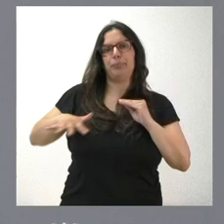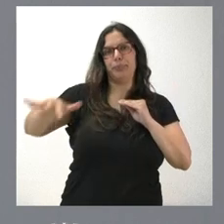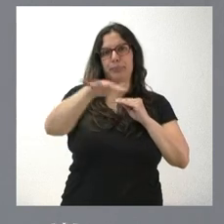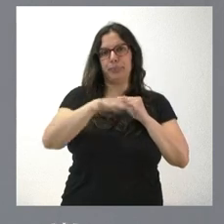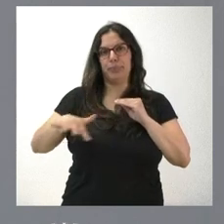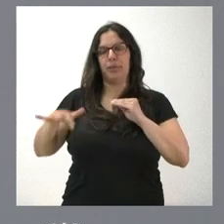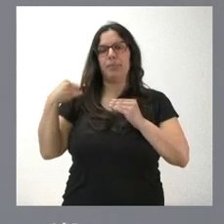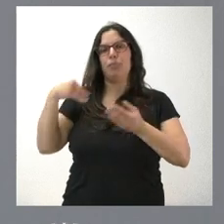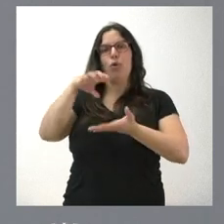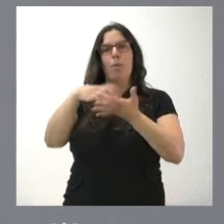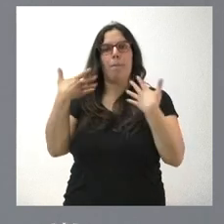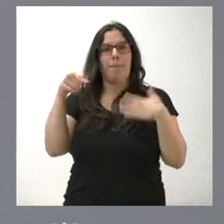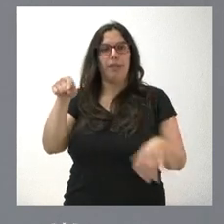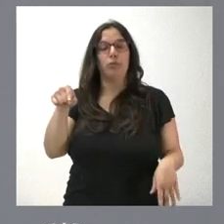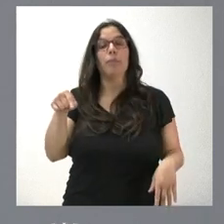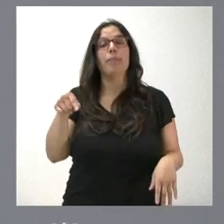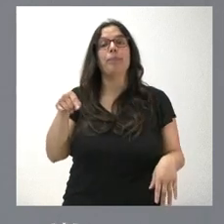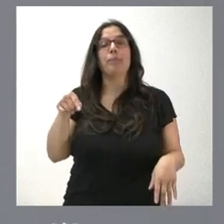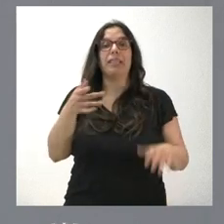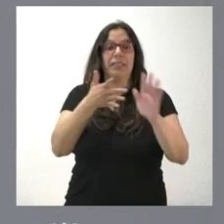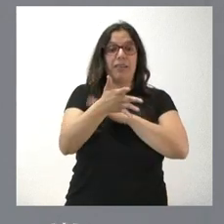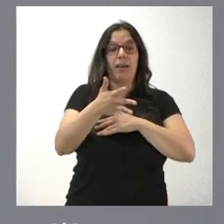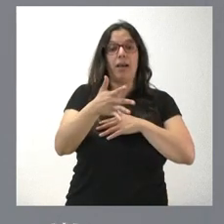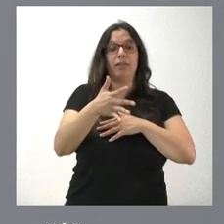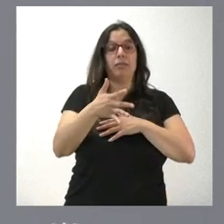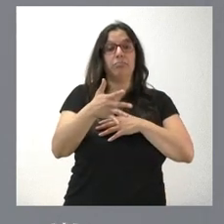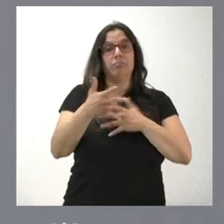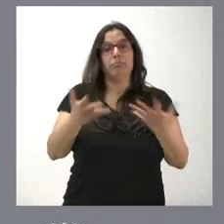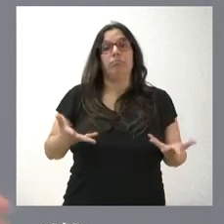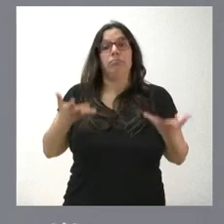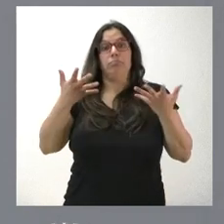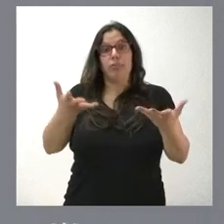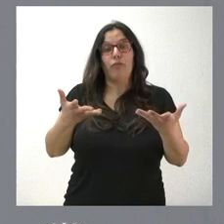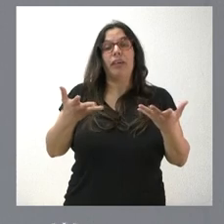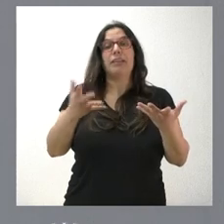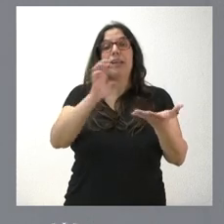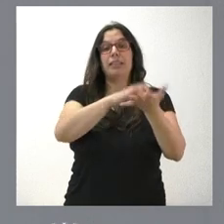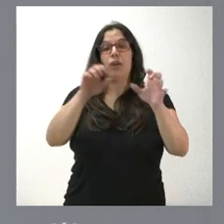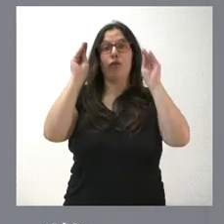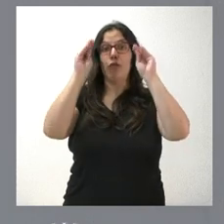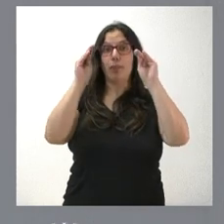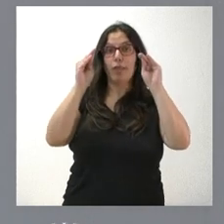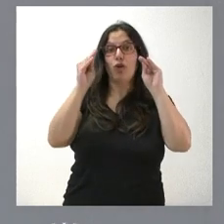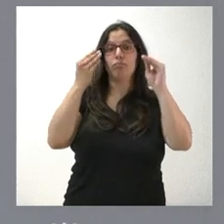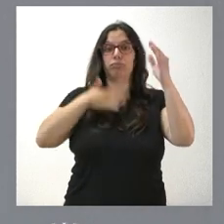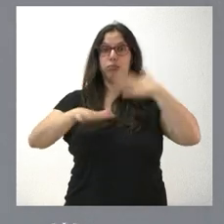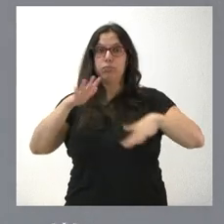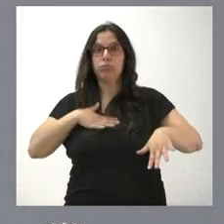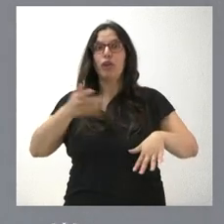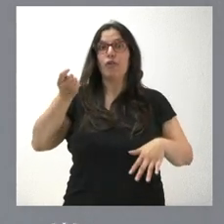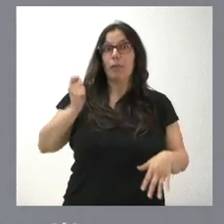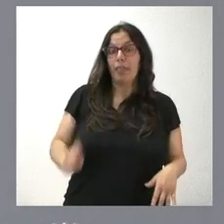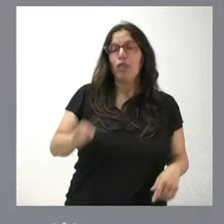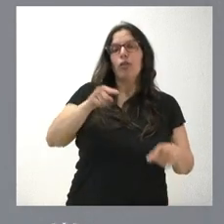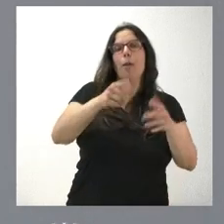centro. De esta forma, lo que estamos haciendo naturalmente es aumentar la oferta de Castilla y León de formación y cualificación de formación profesional,